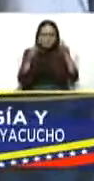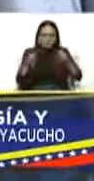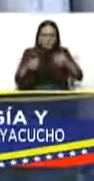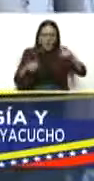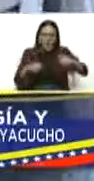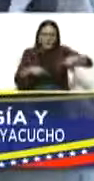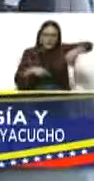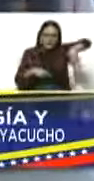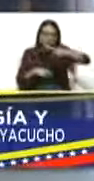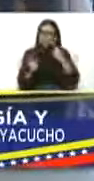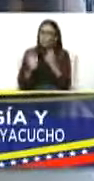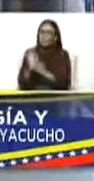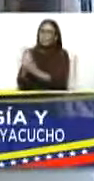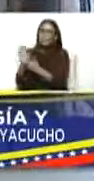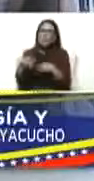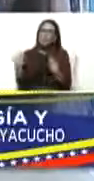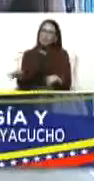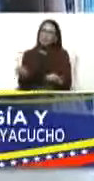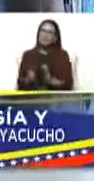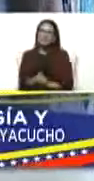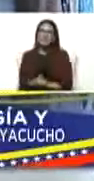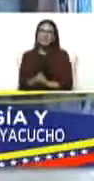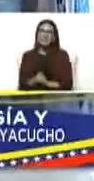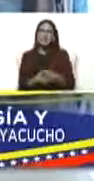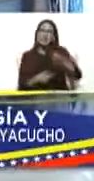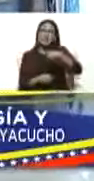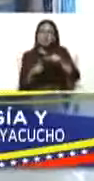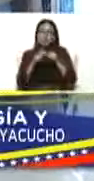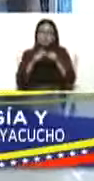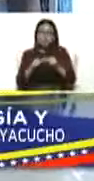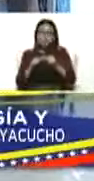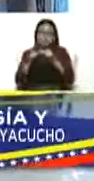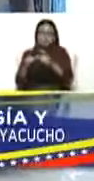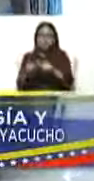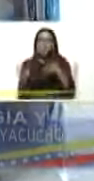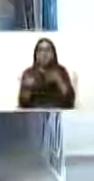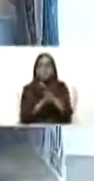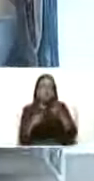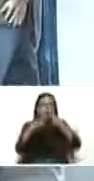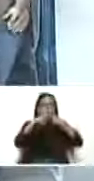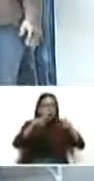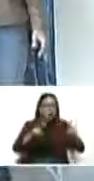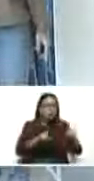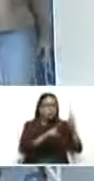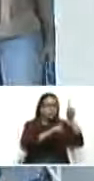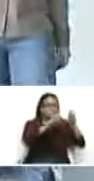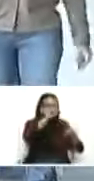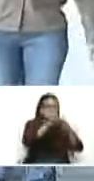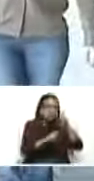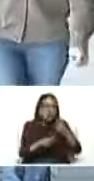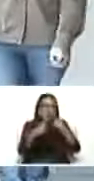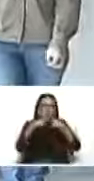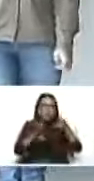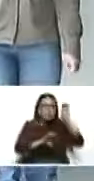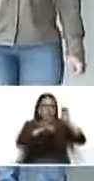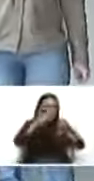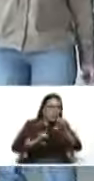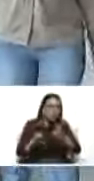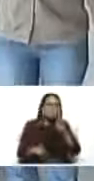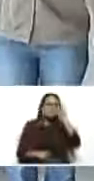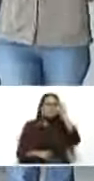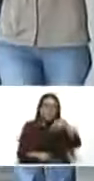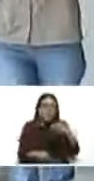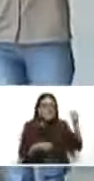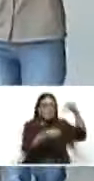las imágenes de apoyo podrá usted ver el equipo de mamografía que viene a ser parte de la unidad de la misión